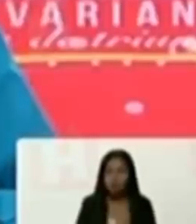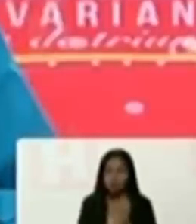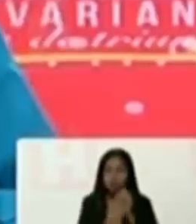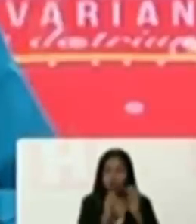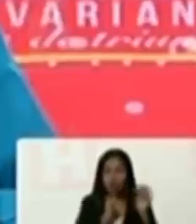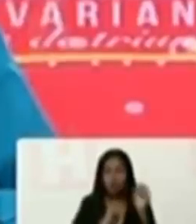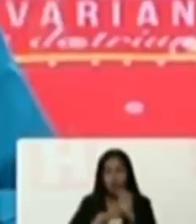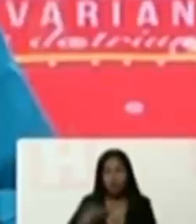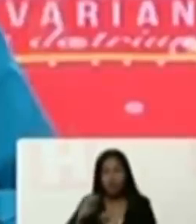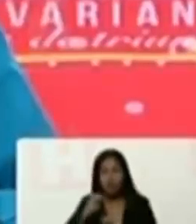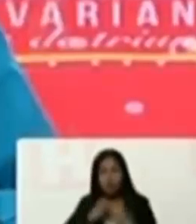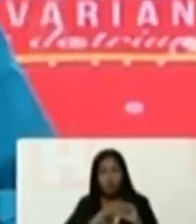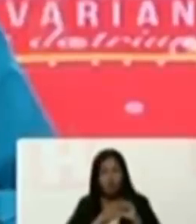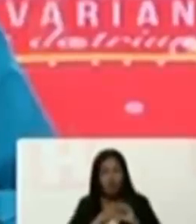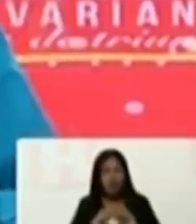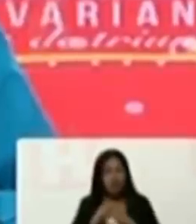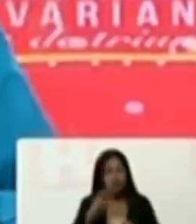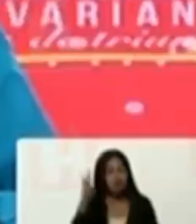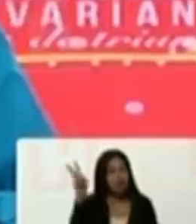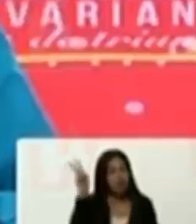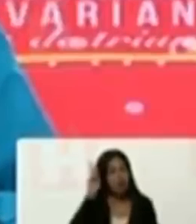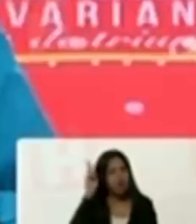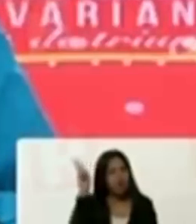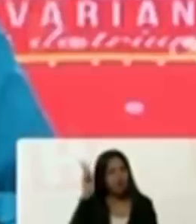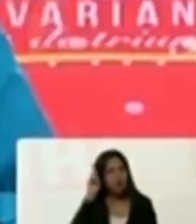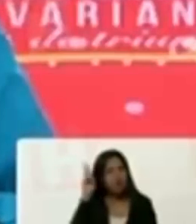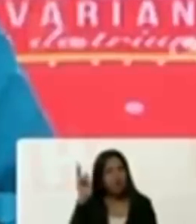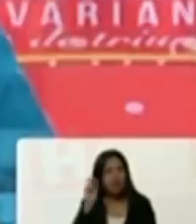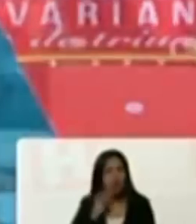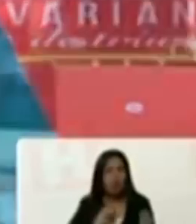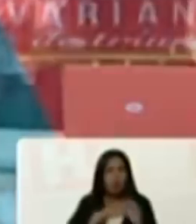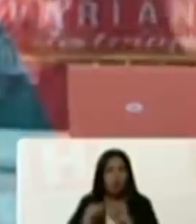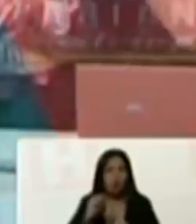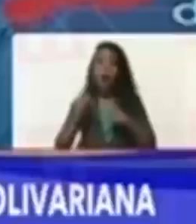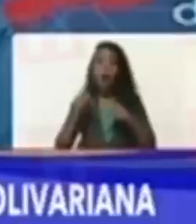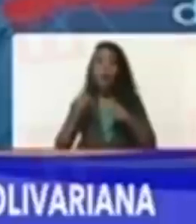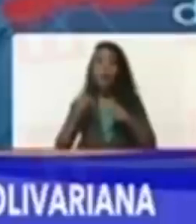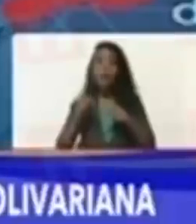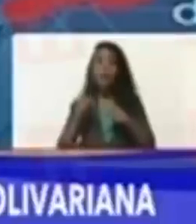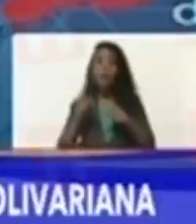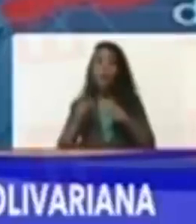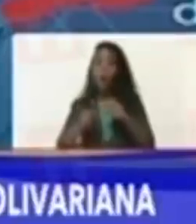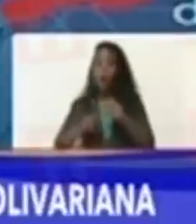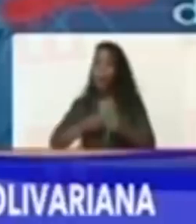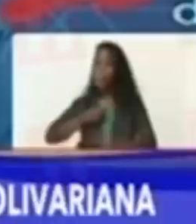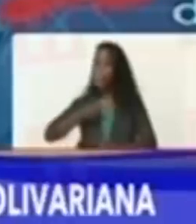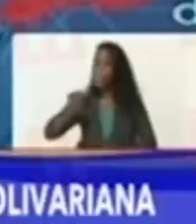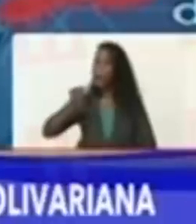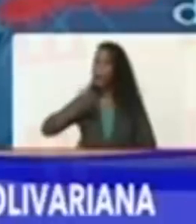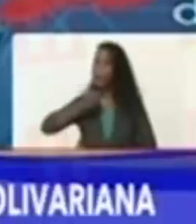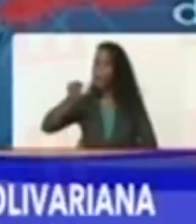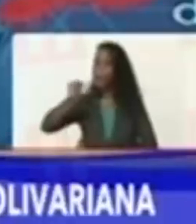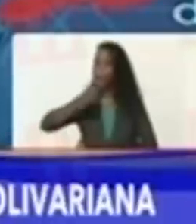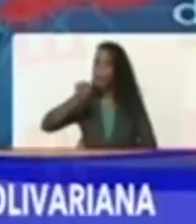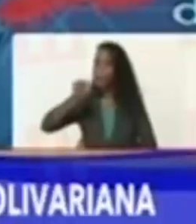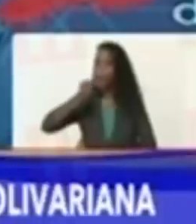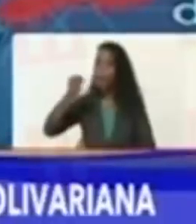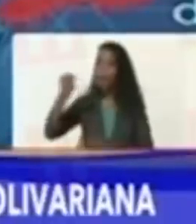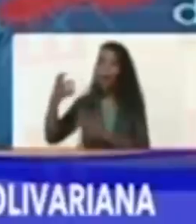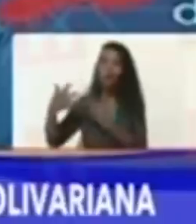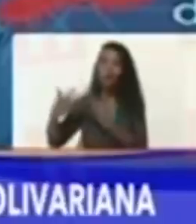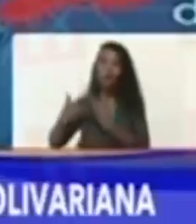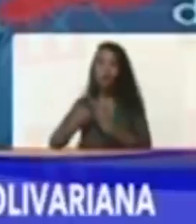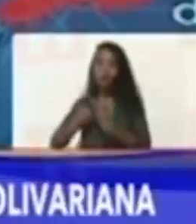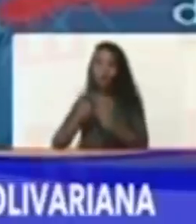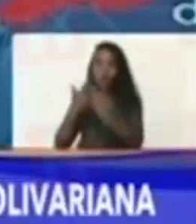la Seguridad, UNES, en Caracas, donde el dictador aseguró que la operación de desprestigio emplea a organizaciones